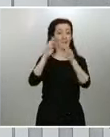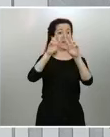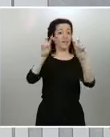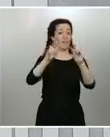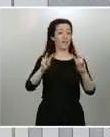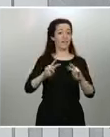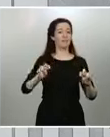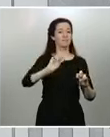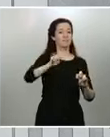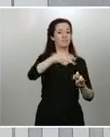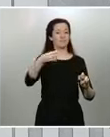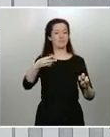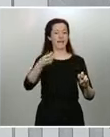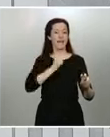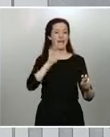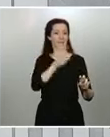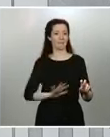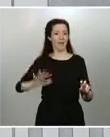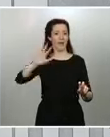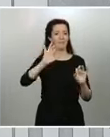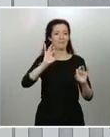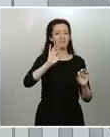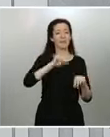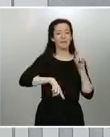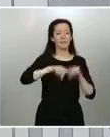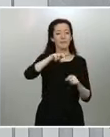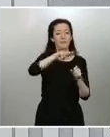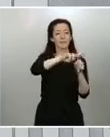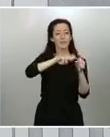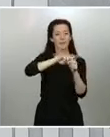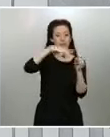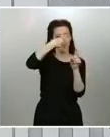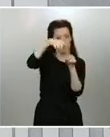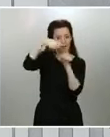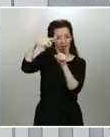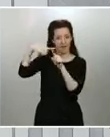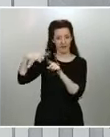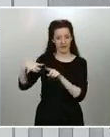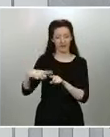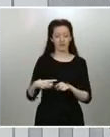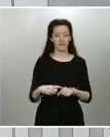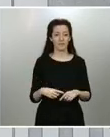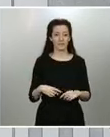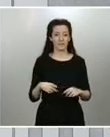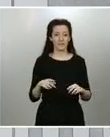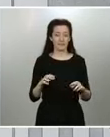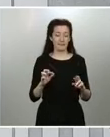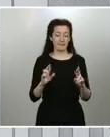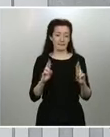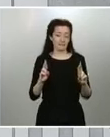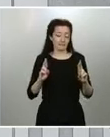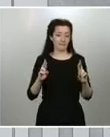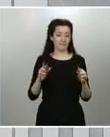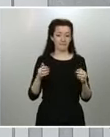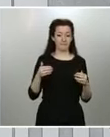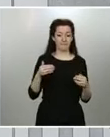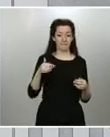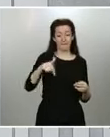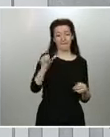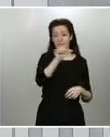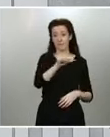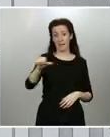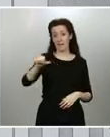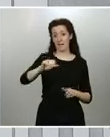provincia espero poder tener esperamos poder tener datos a finales de esta semana no le puedo hacer